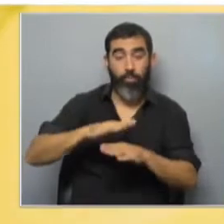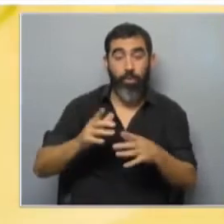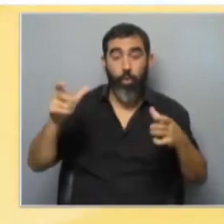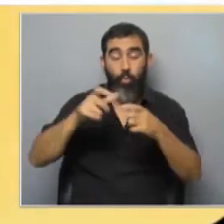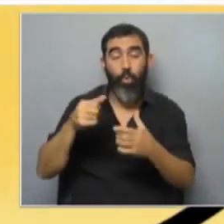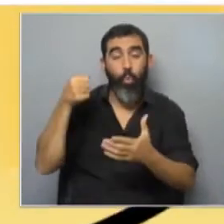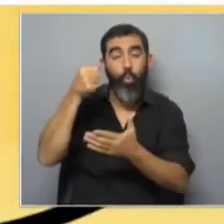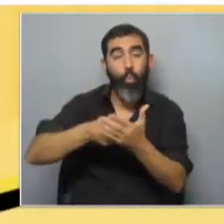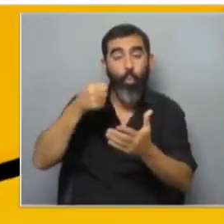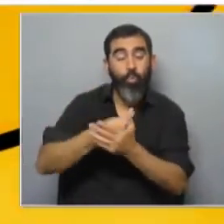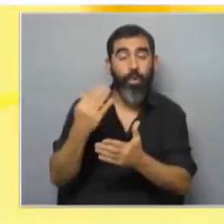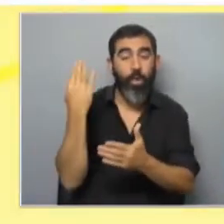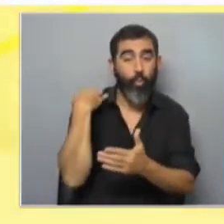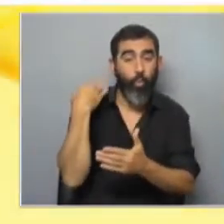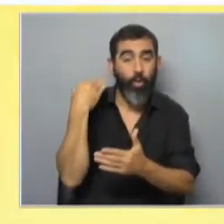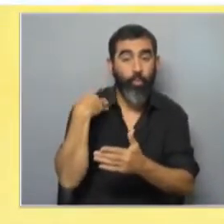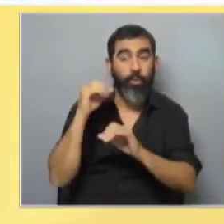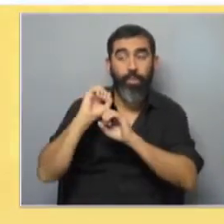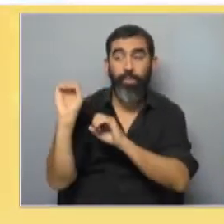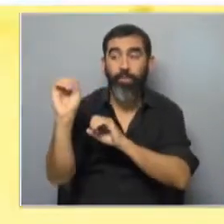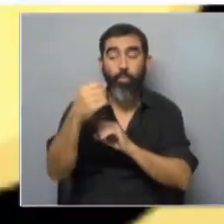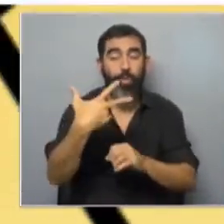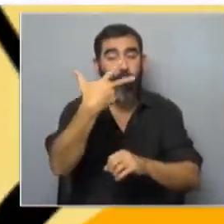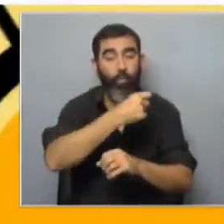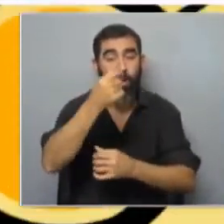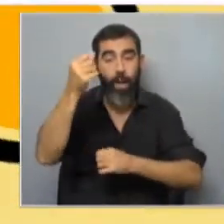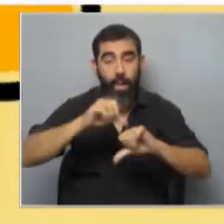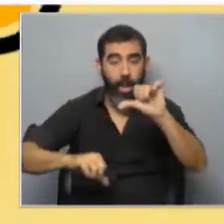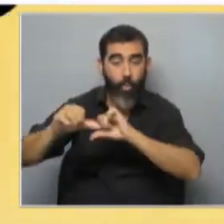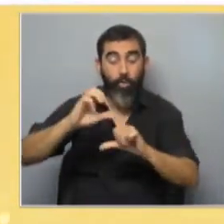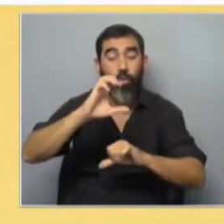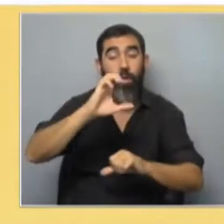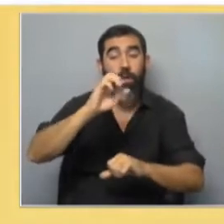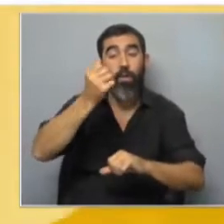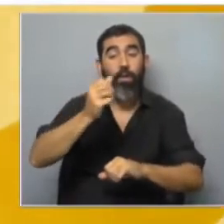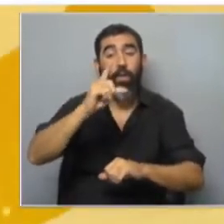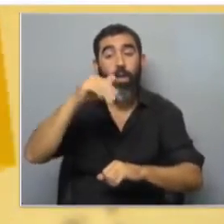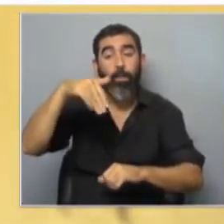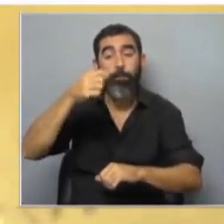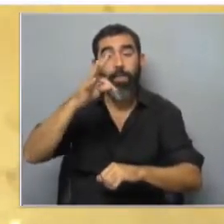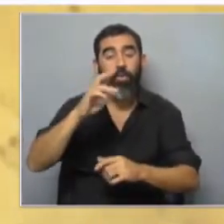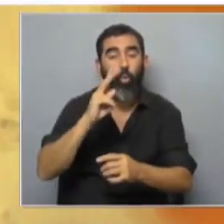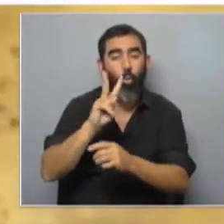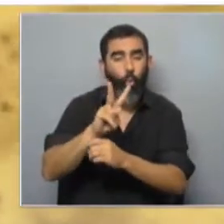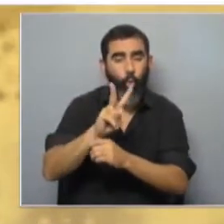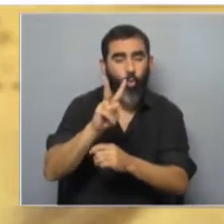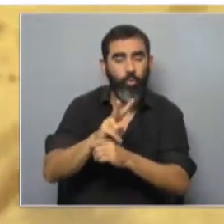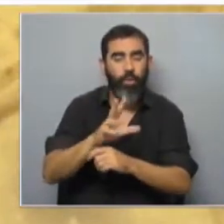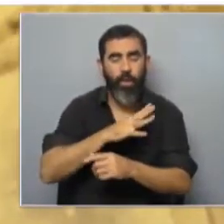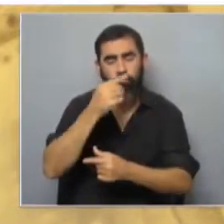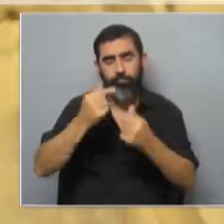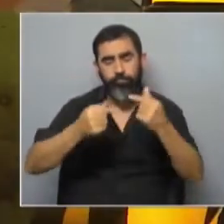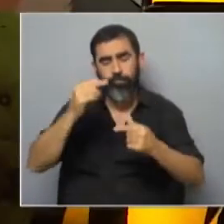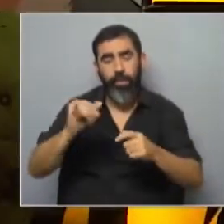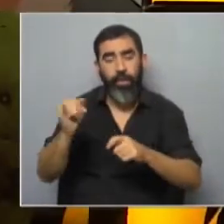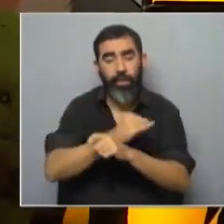Lucha Antituberculosa, que es la que Sí. distribuye las vacunas, el laboratorio Calmet, que es también el que controla. O sea, hay un montón de